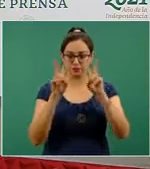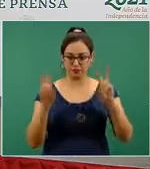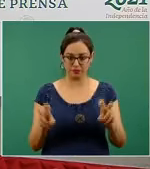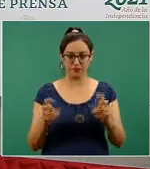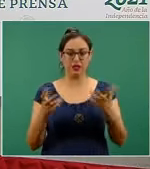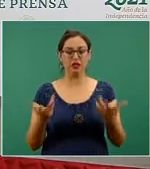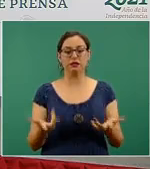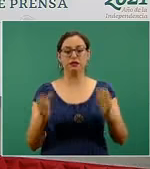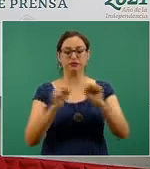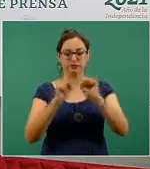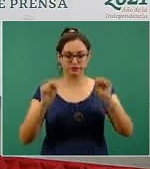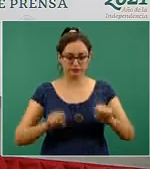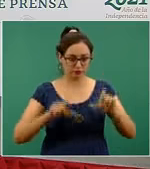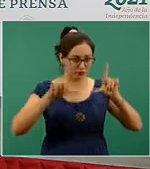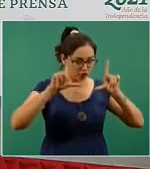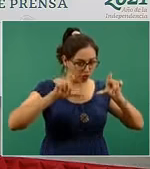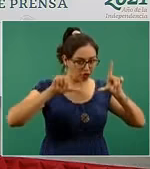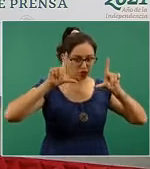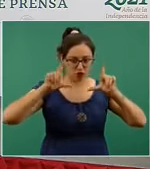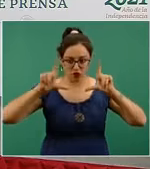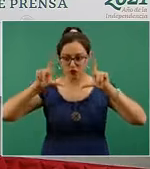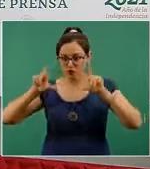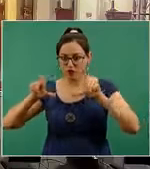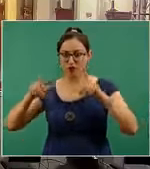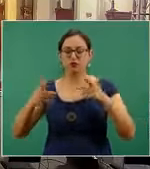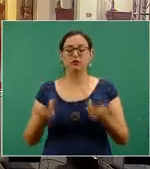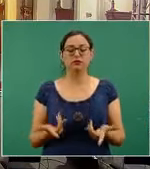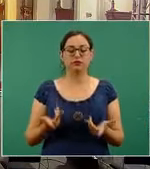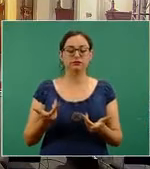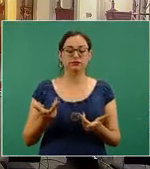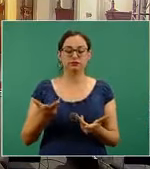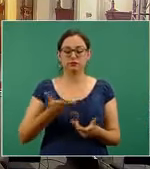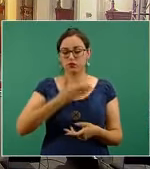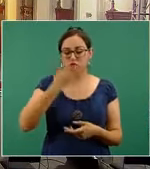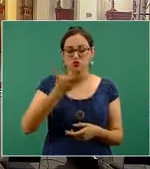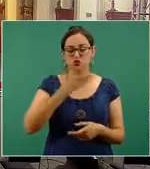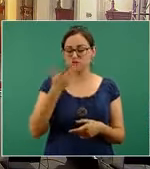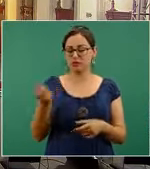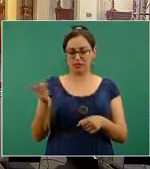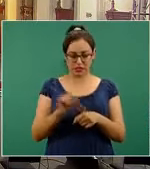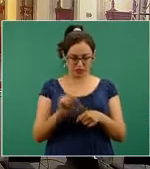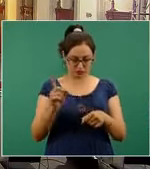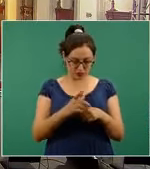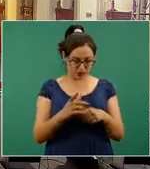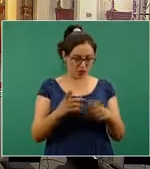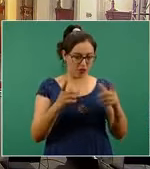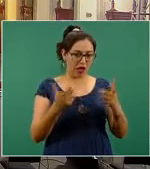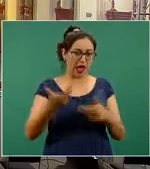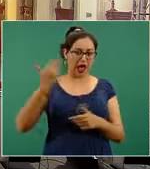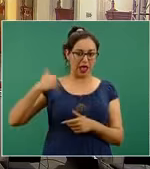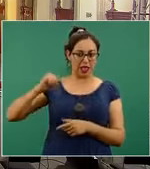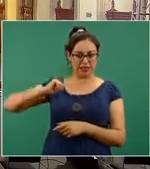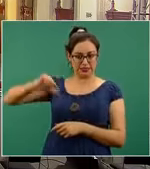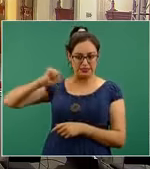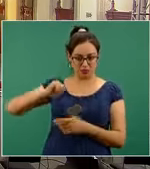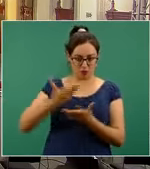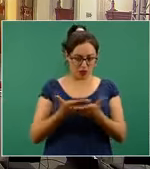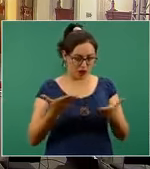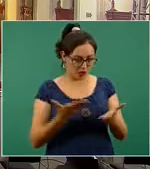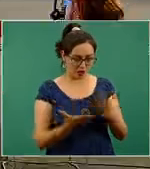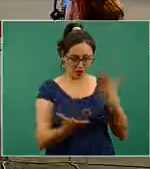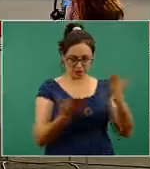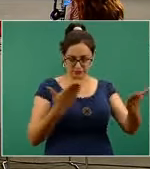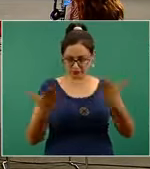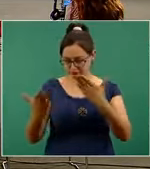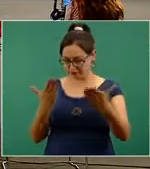toman fotos de los empaques y se analiza de manera longitudinal los cambios. Entonces, una de las cosas que sí estamos viendo, y